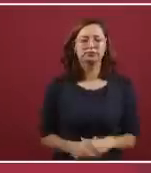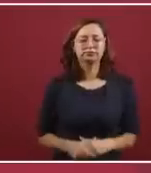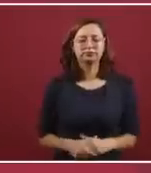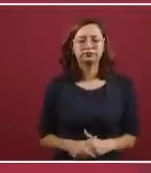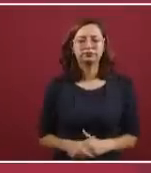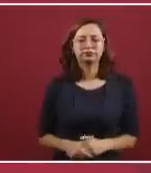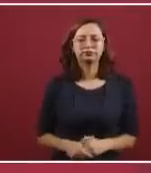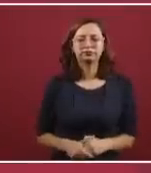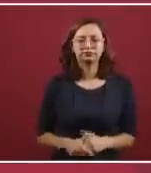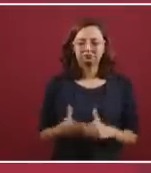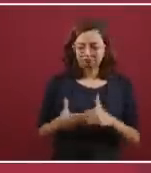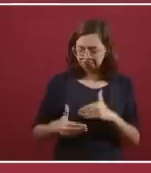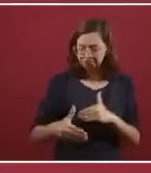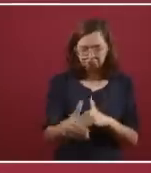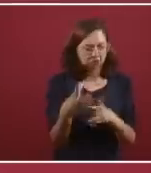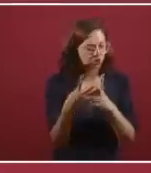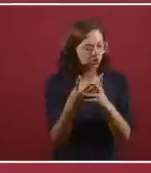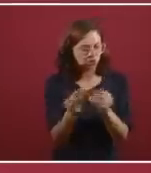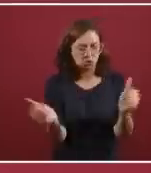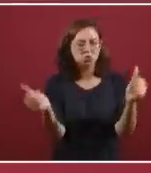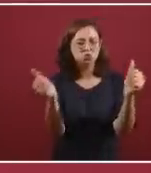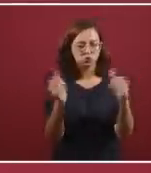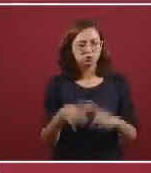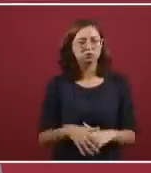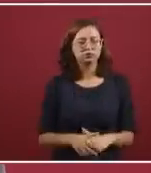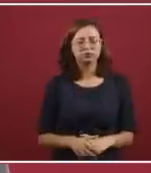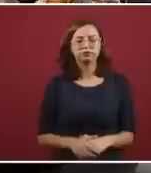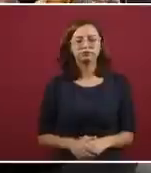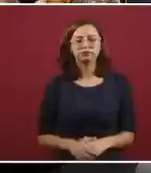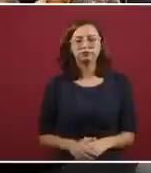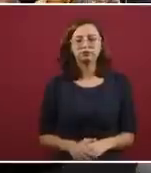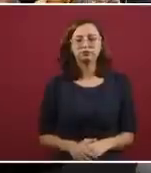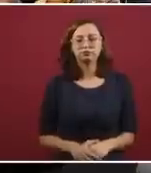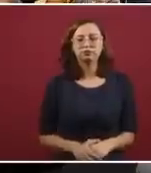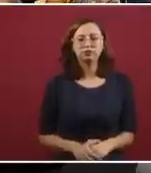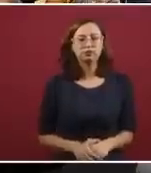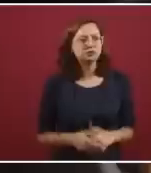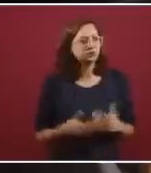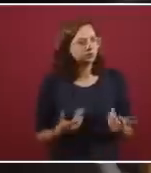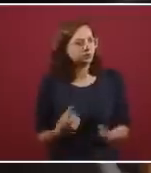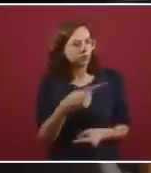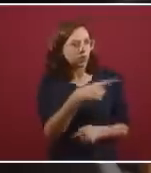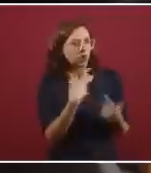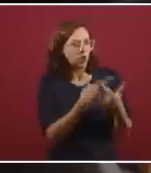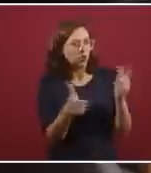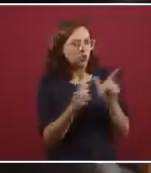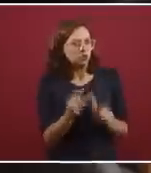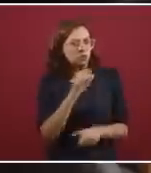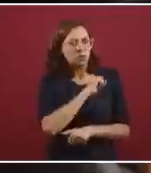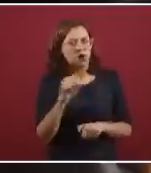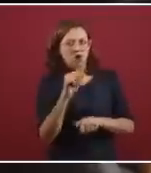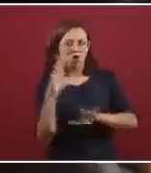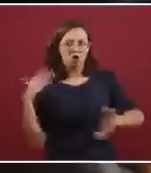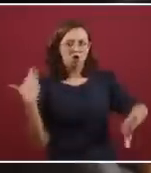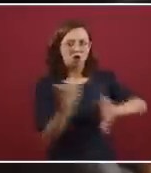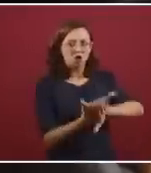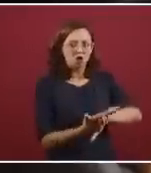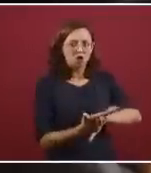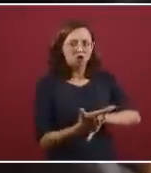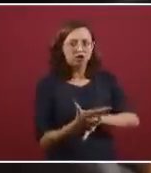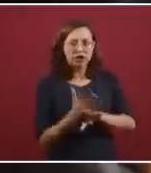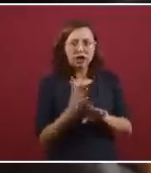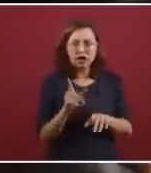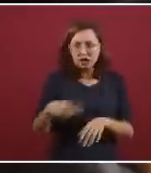en vías de solución a este asunto pero se va a actuar contra este grupo delictivo ya pueden vender